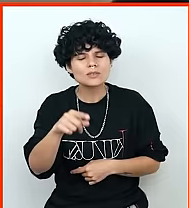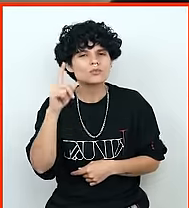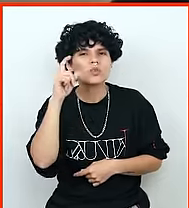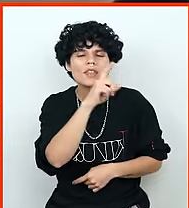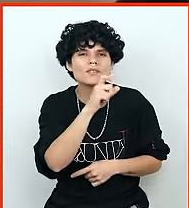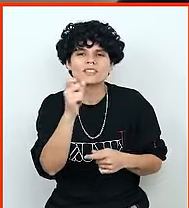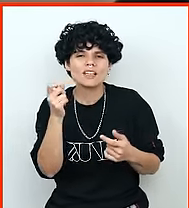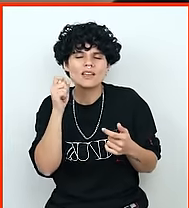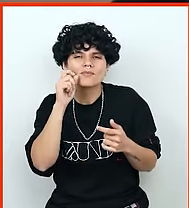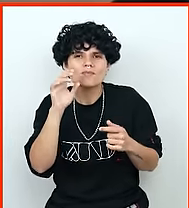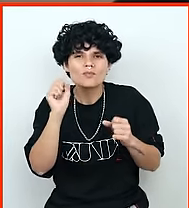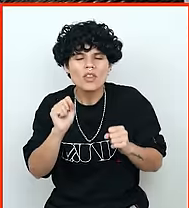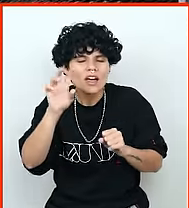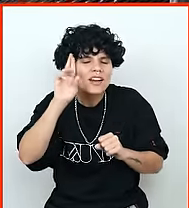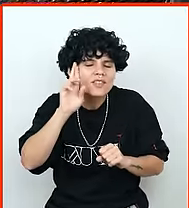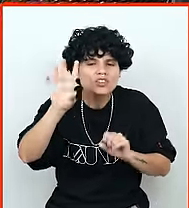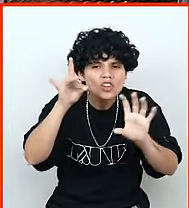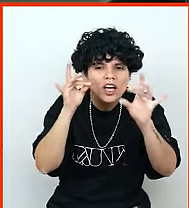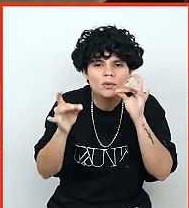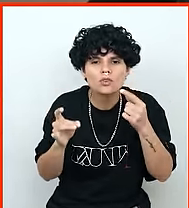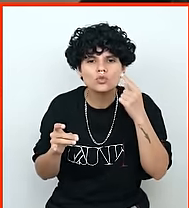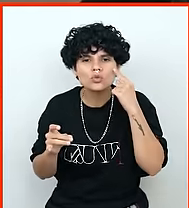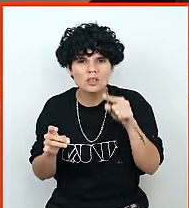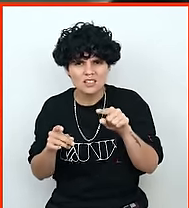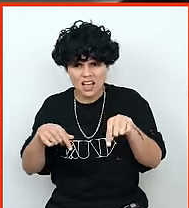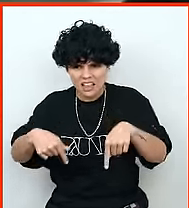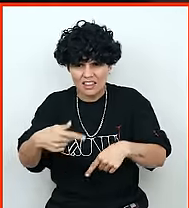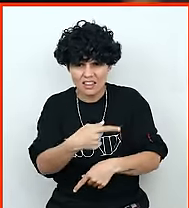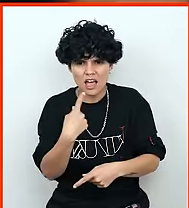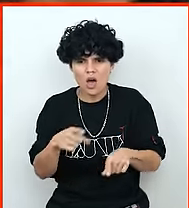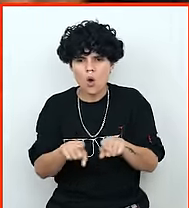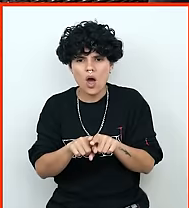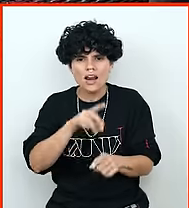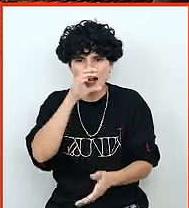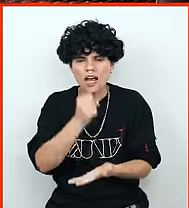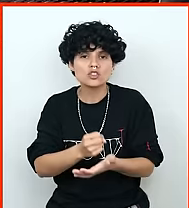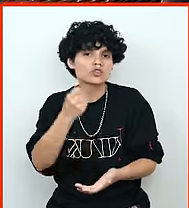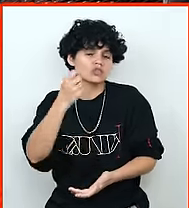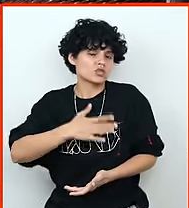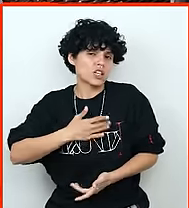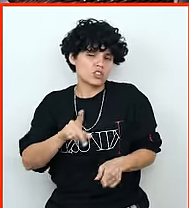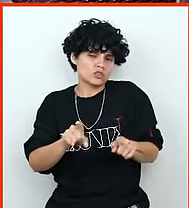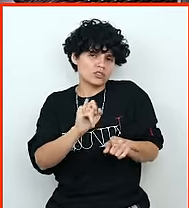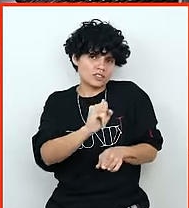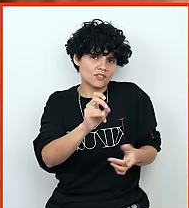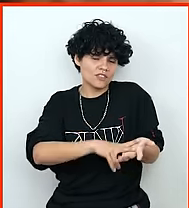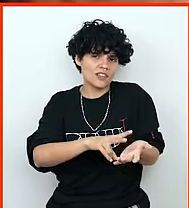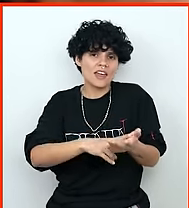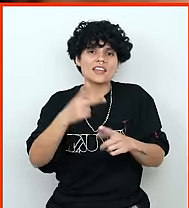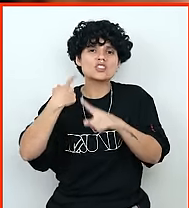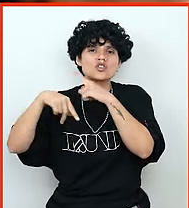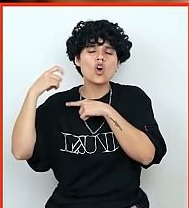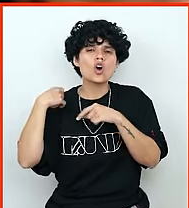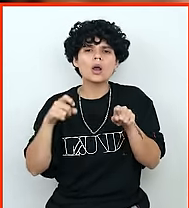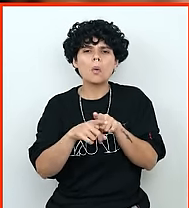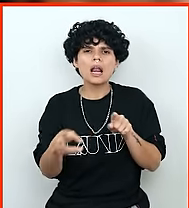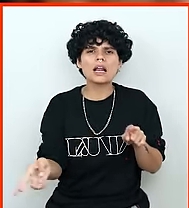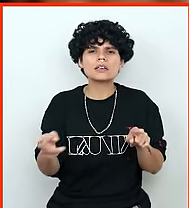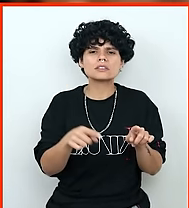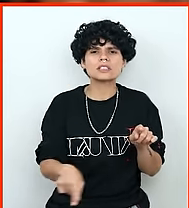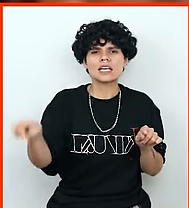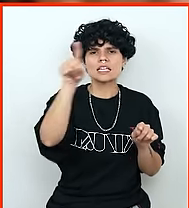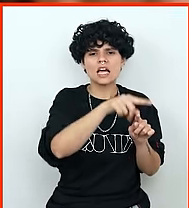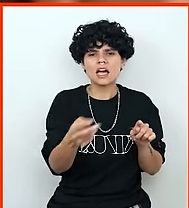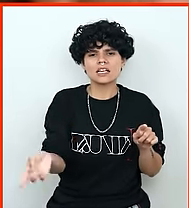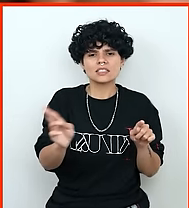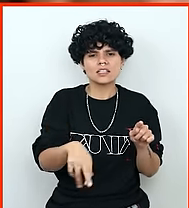época, porque está hecho para no darte cuenta. ¿Y tú sentís que vivimos en un engaño? O sea, siento que la historia ha sido reescrita varias veces. Siento que hay puntos pivotales. Siento